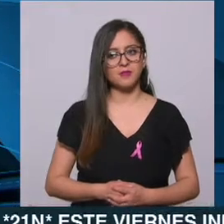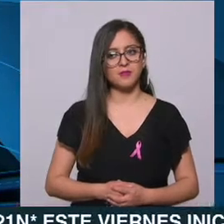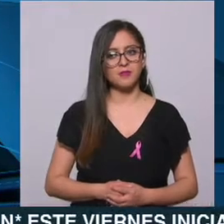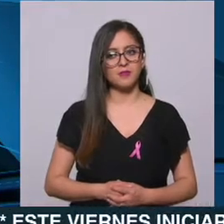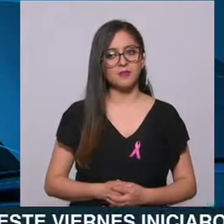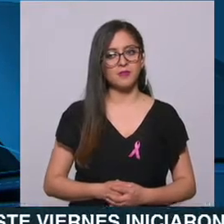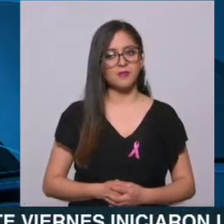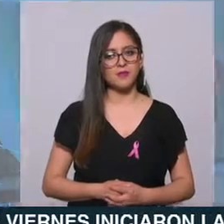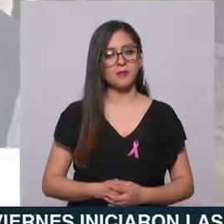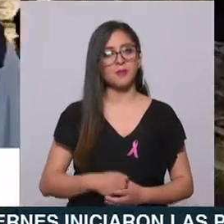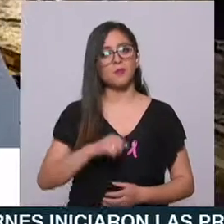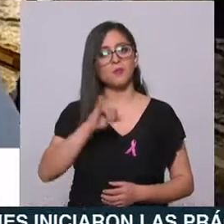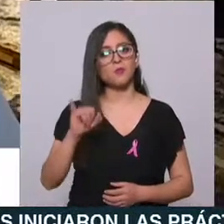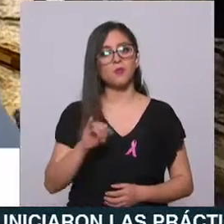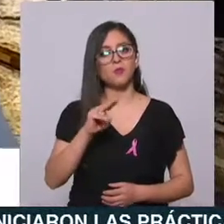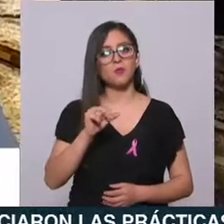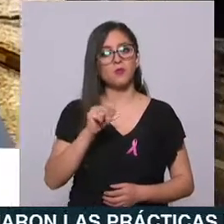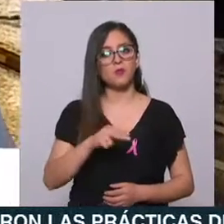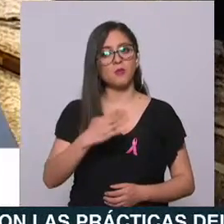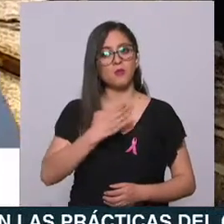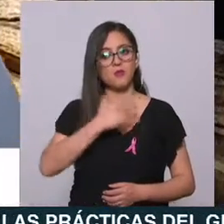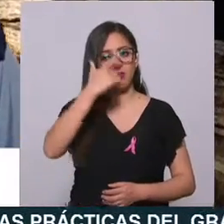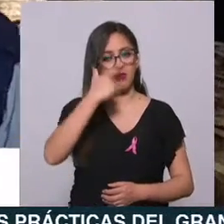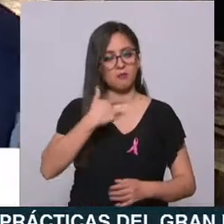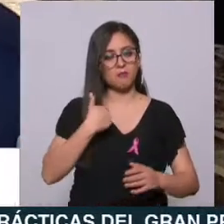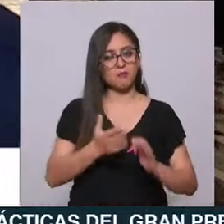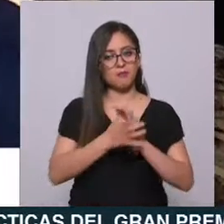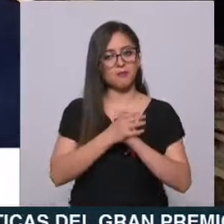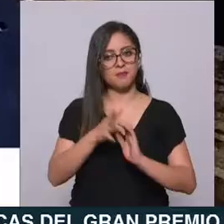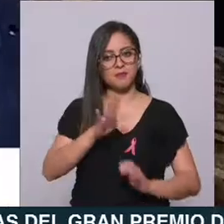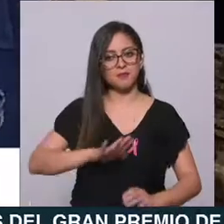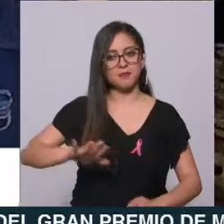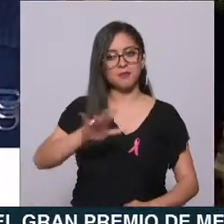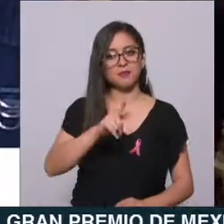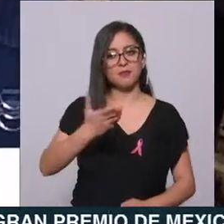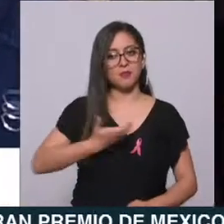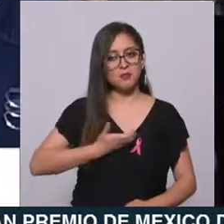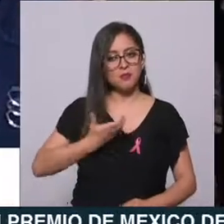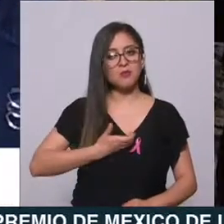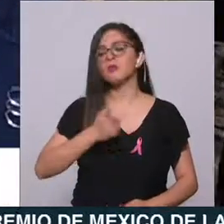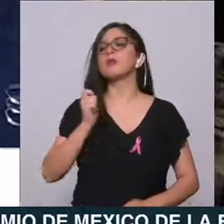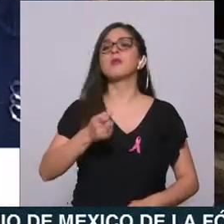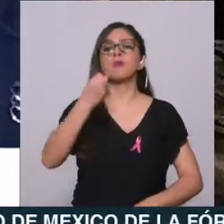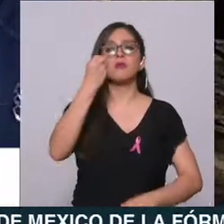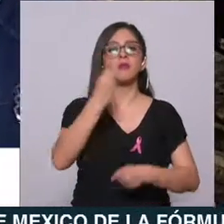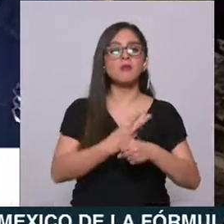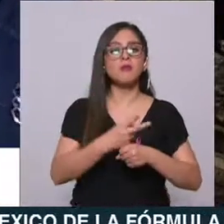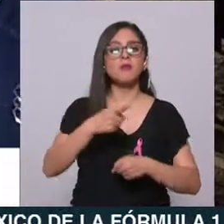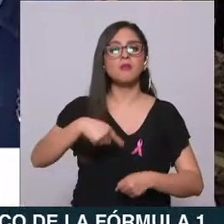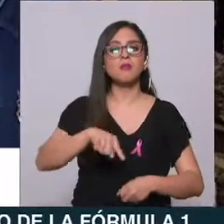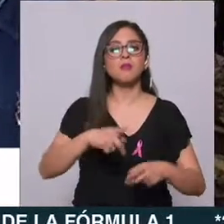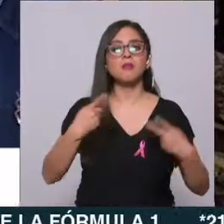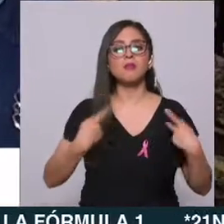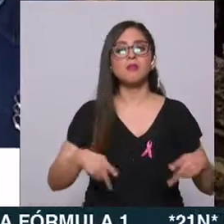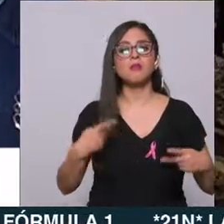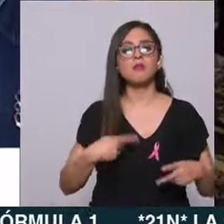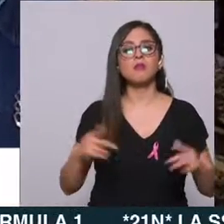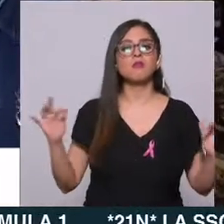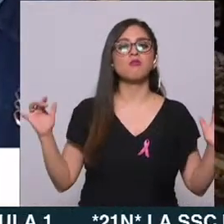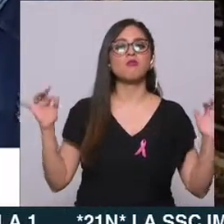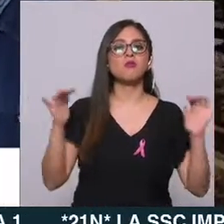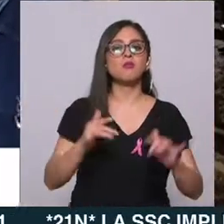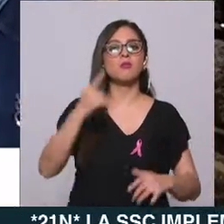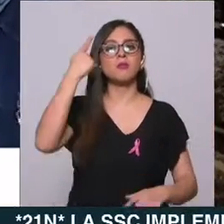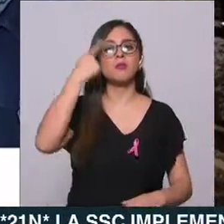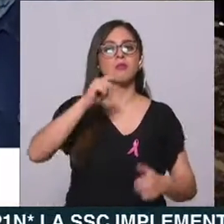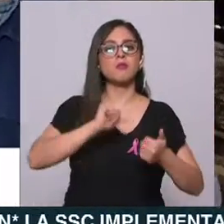¿Qué tal, Juan? Muy buenas noches. Qué gusto saludarte desde la plancha de Zócalo Capitalino, en donde desde muy temprana hora la gente se dio cita para poder